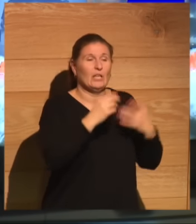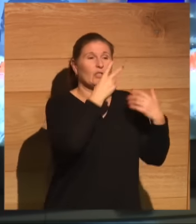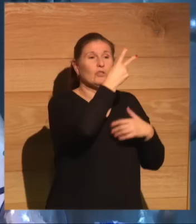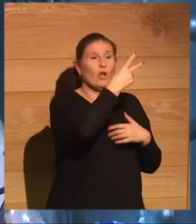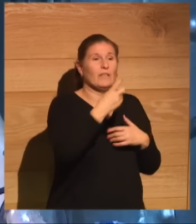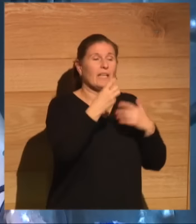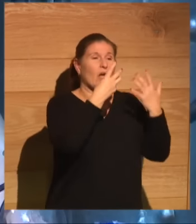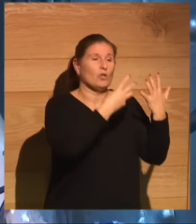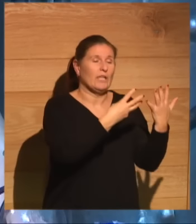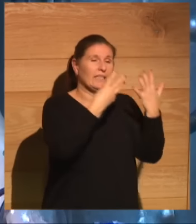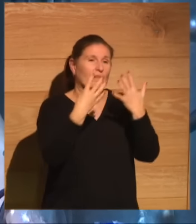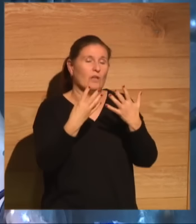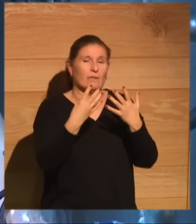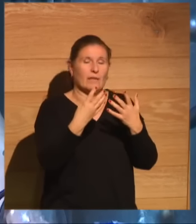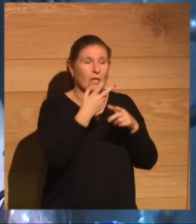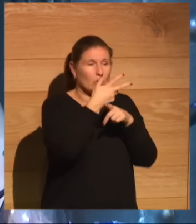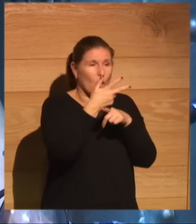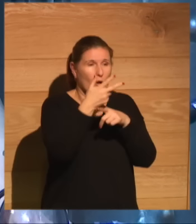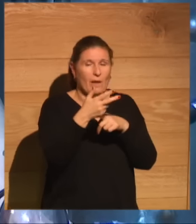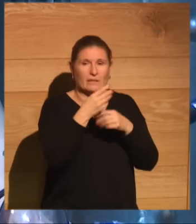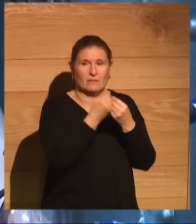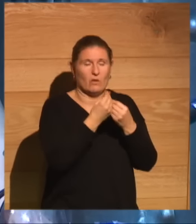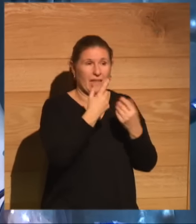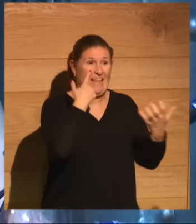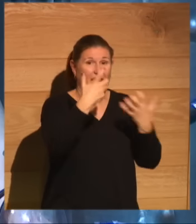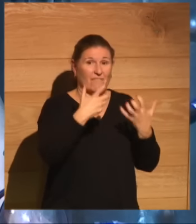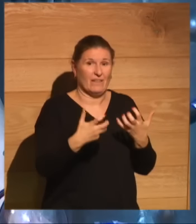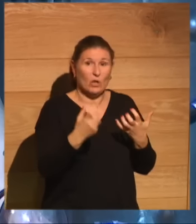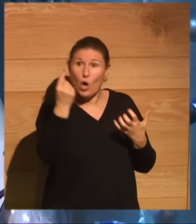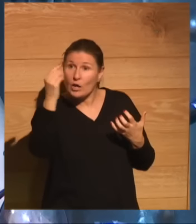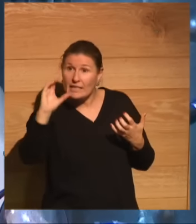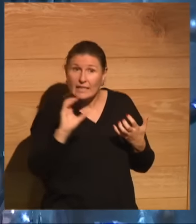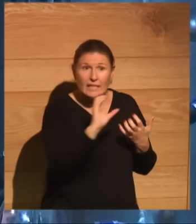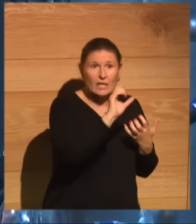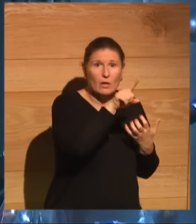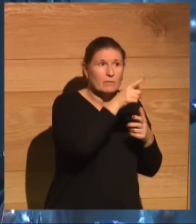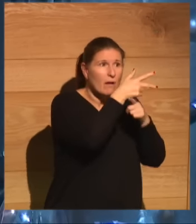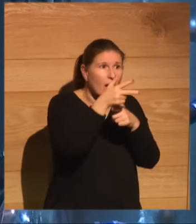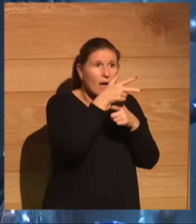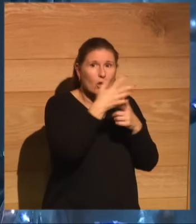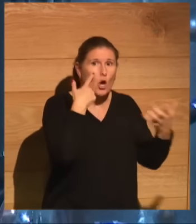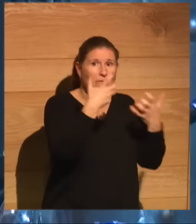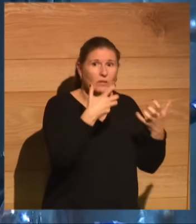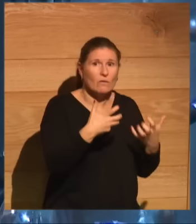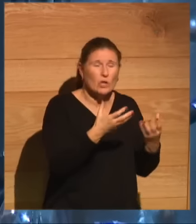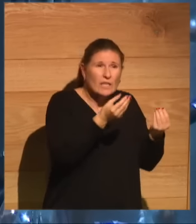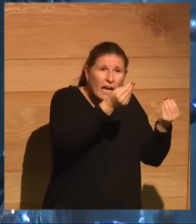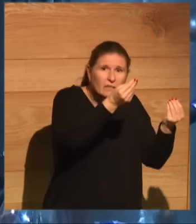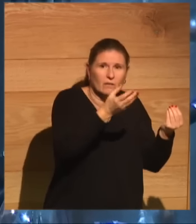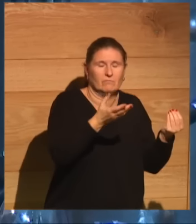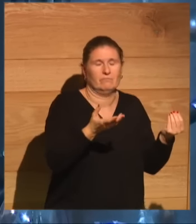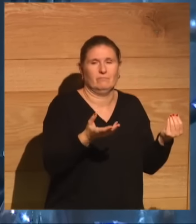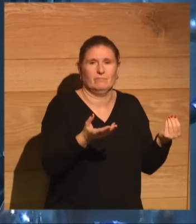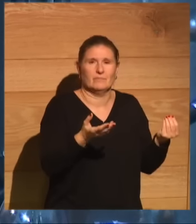289 tomas con efectos especiales. Son muchas tomas para ese poco dinero. Entonces, claro, lo que él, como no